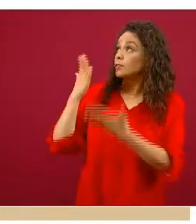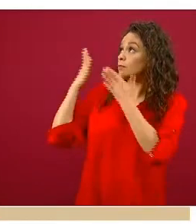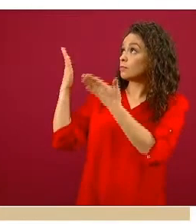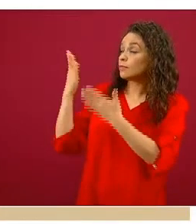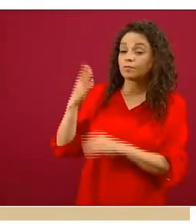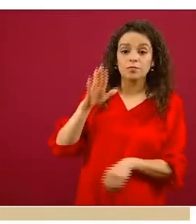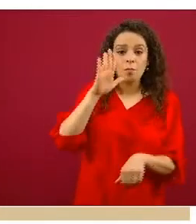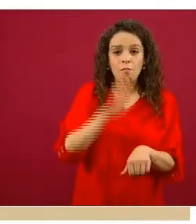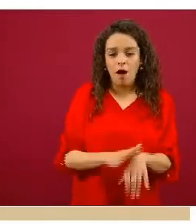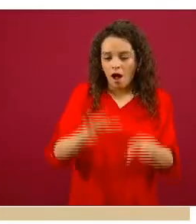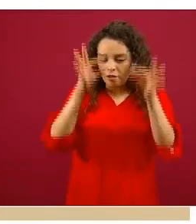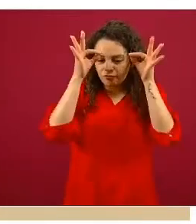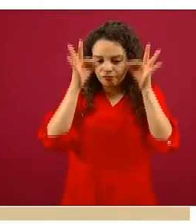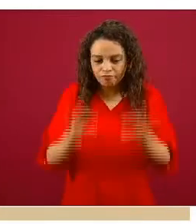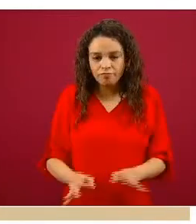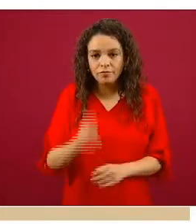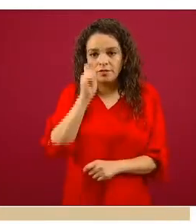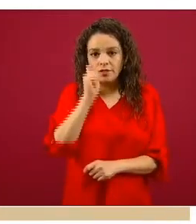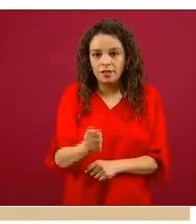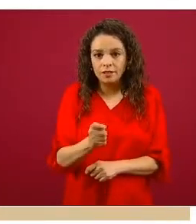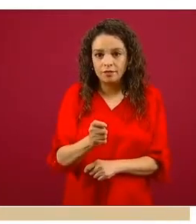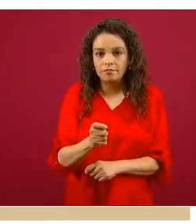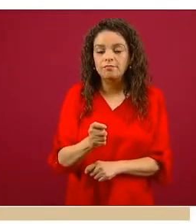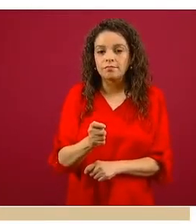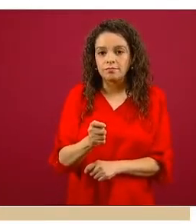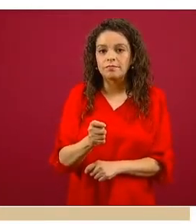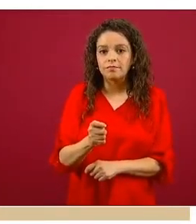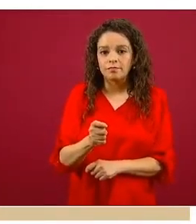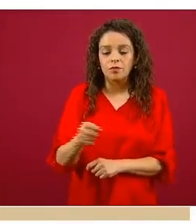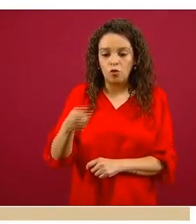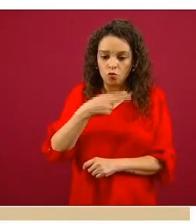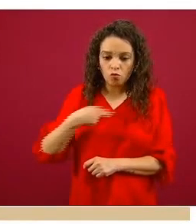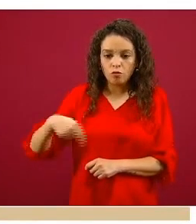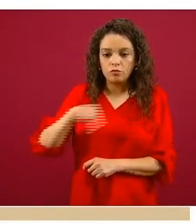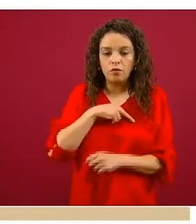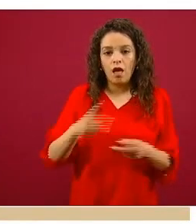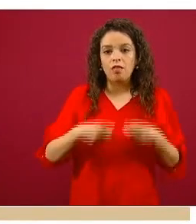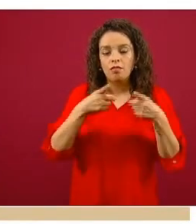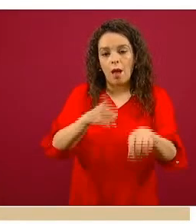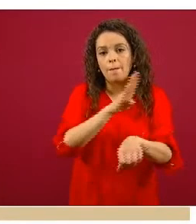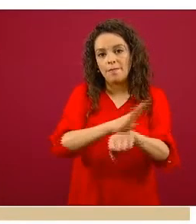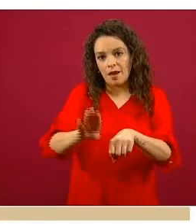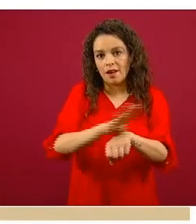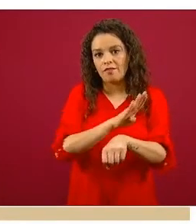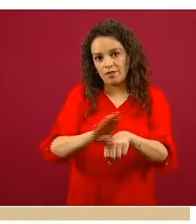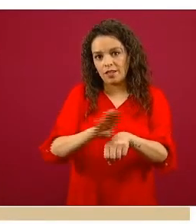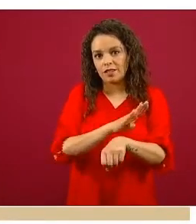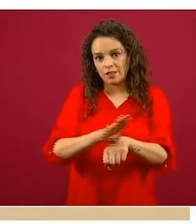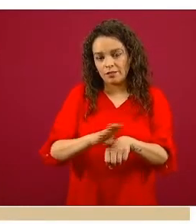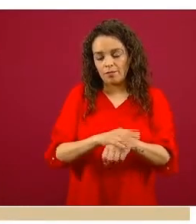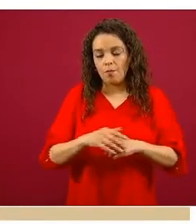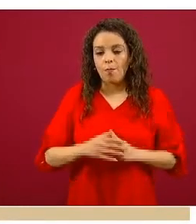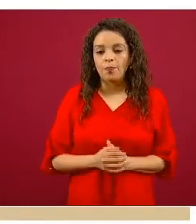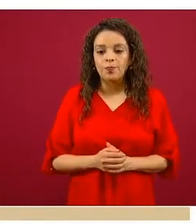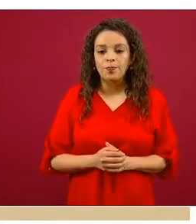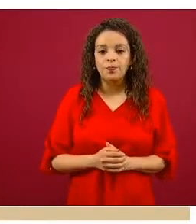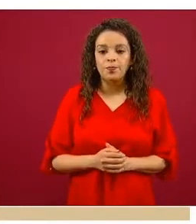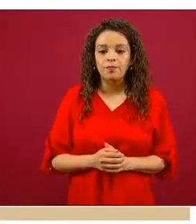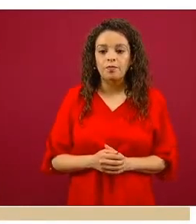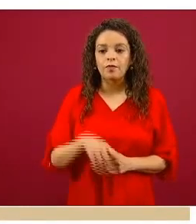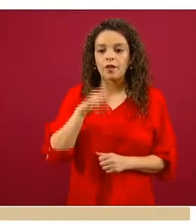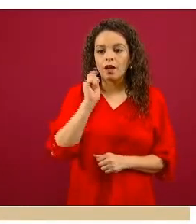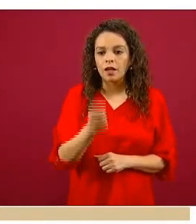el instituto en términos de lo que invertimos y del beneficio que tiene. Después participamos en lo